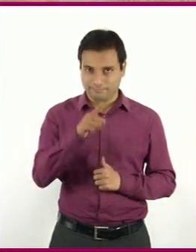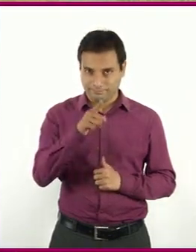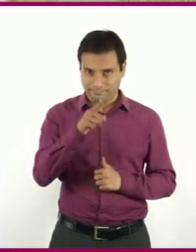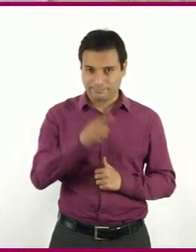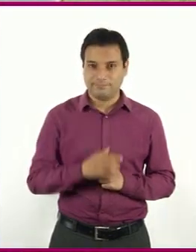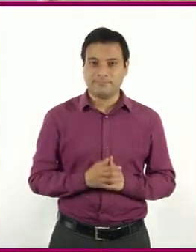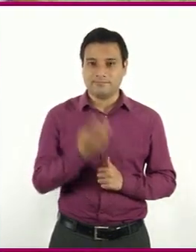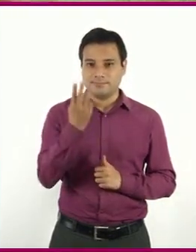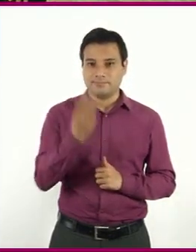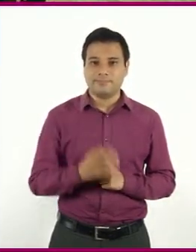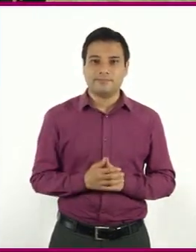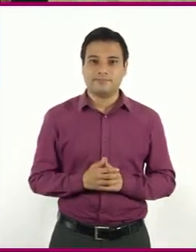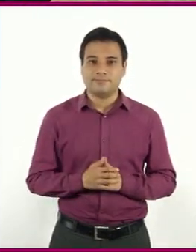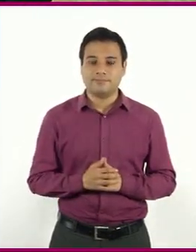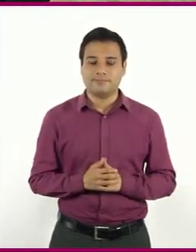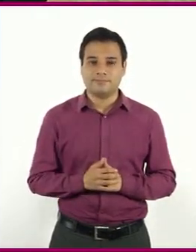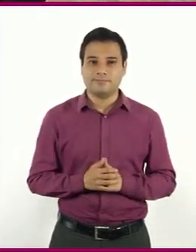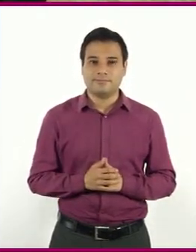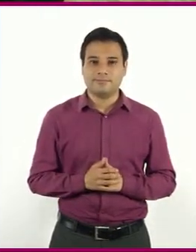fácil? Tres.